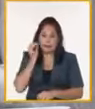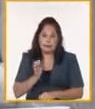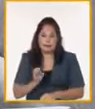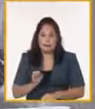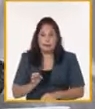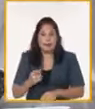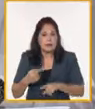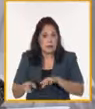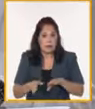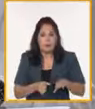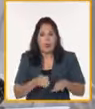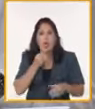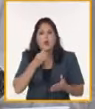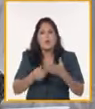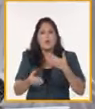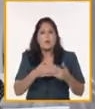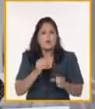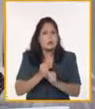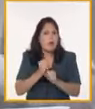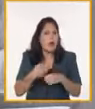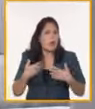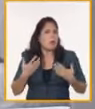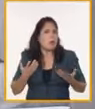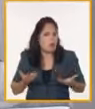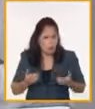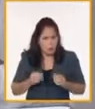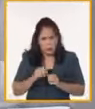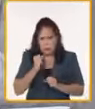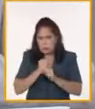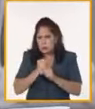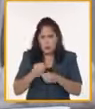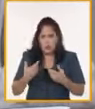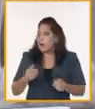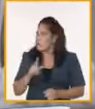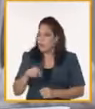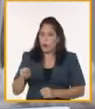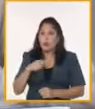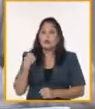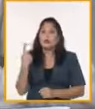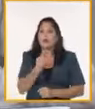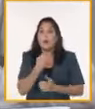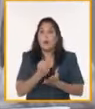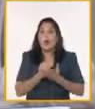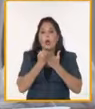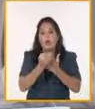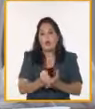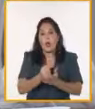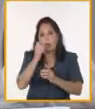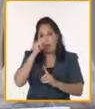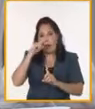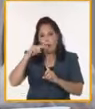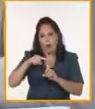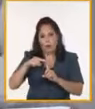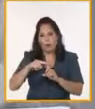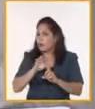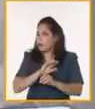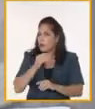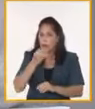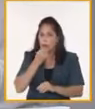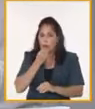importa En qué sector tú trabajas no importa donde tú trabajas todos contribuimos con el otro a partir de lo que aportamos al